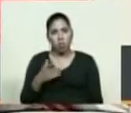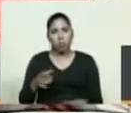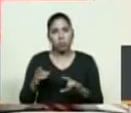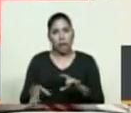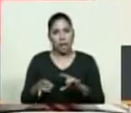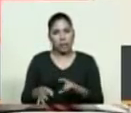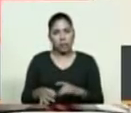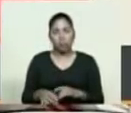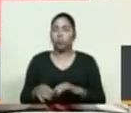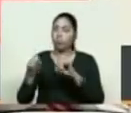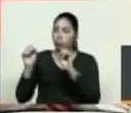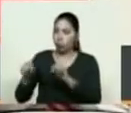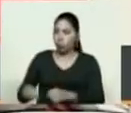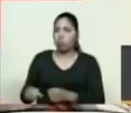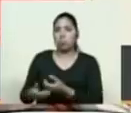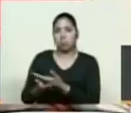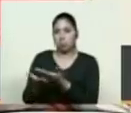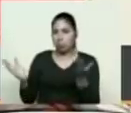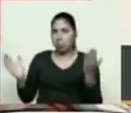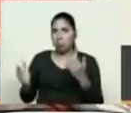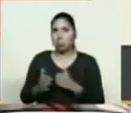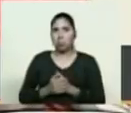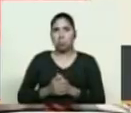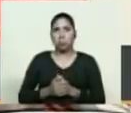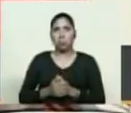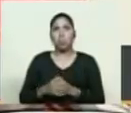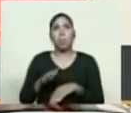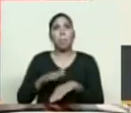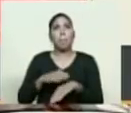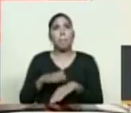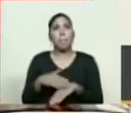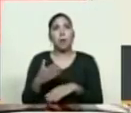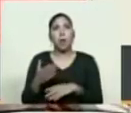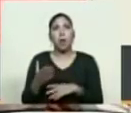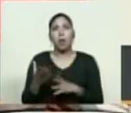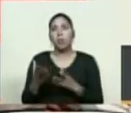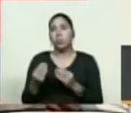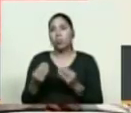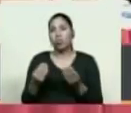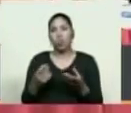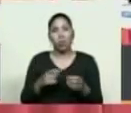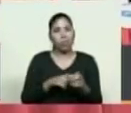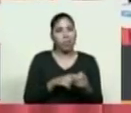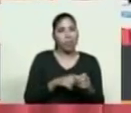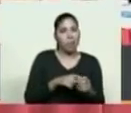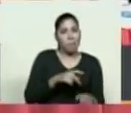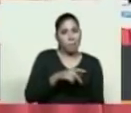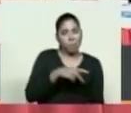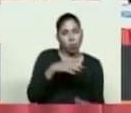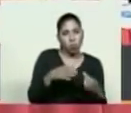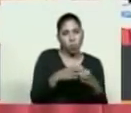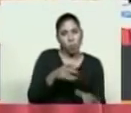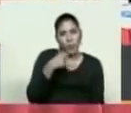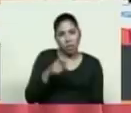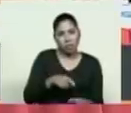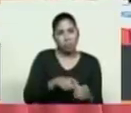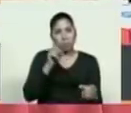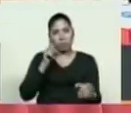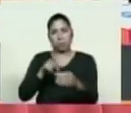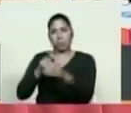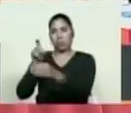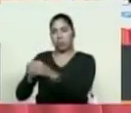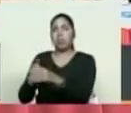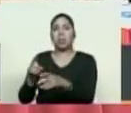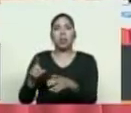Aproveche la oportunidad, ahorita que hay tanta deserción de partidos políticos y de movimientos de personas